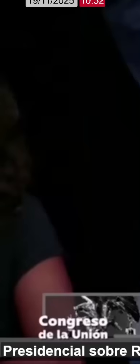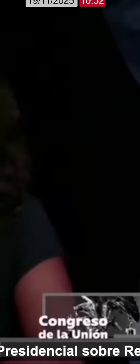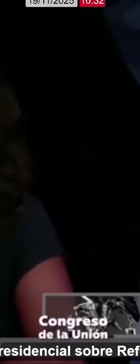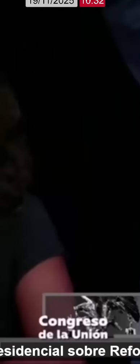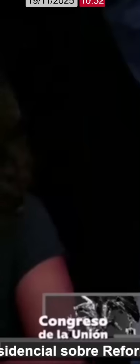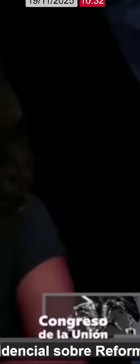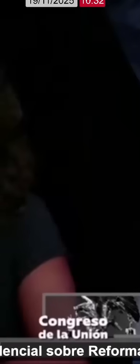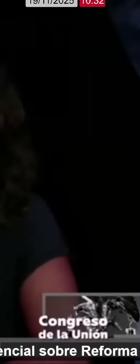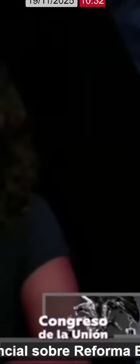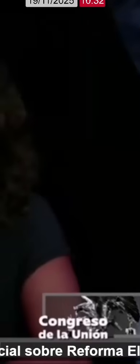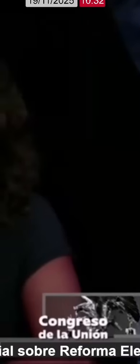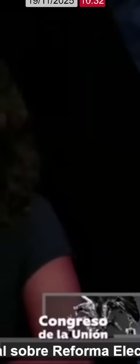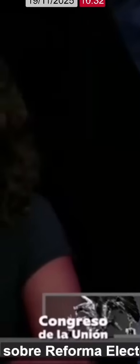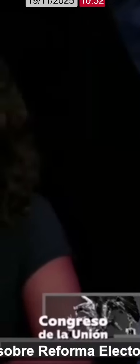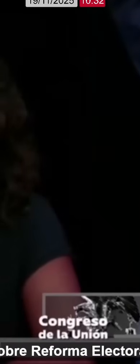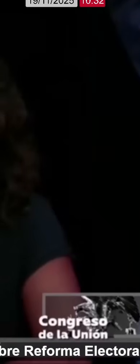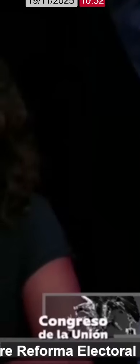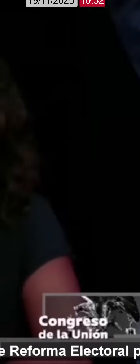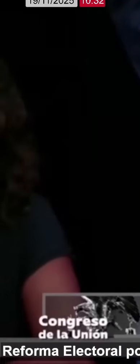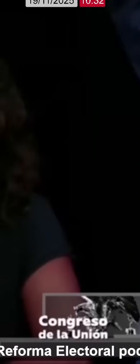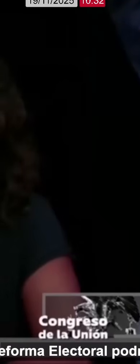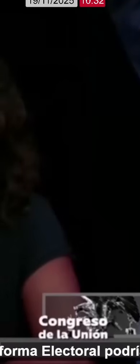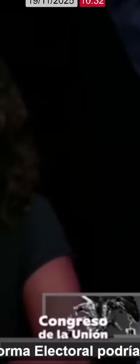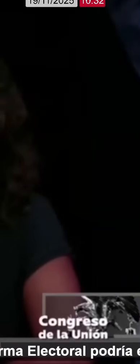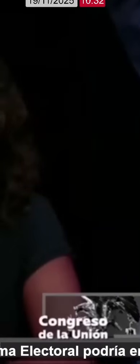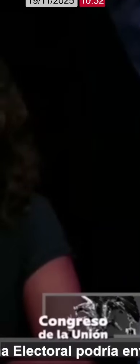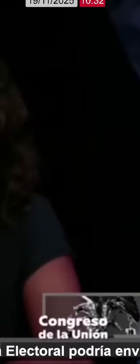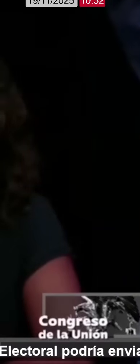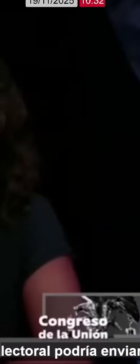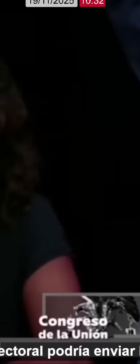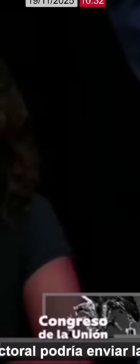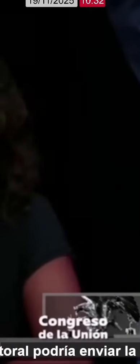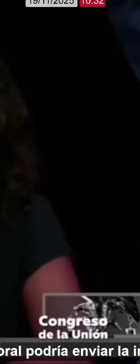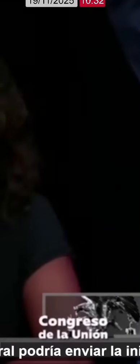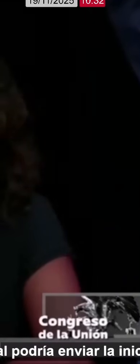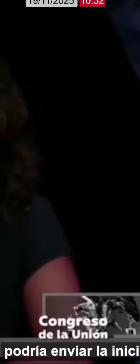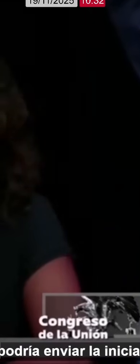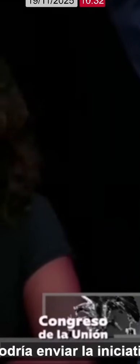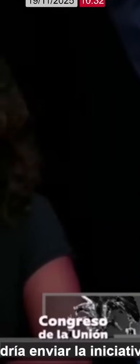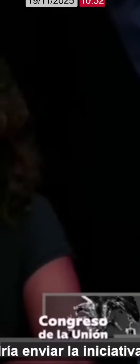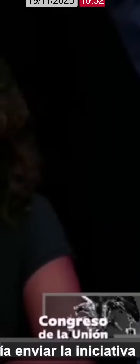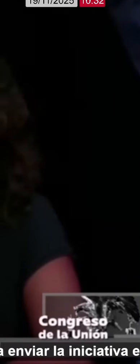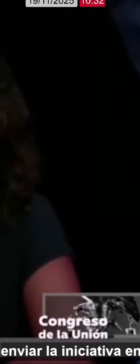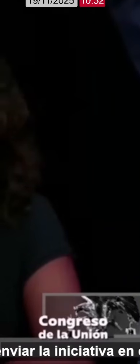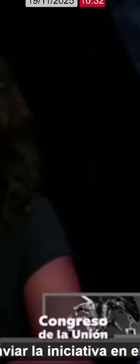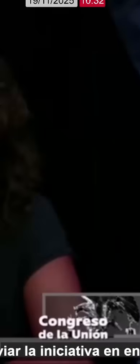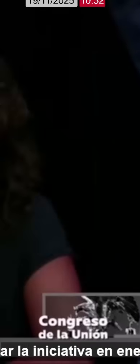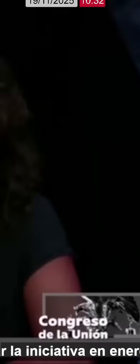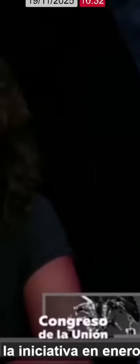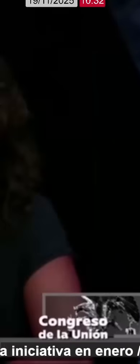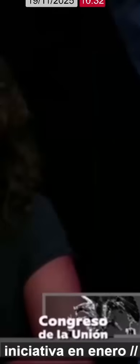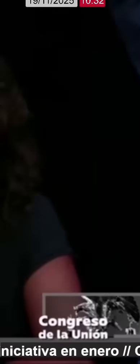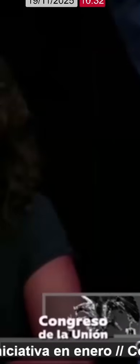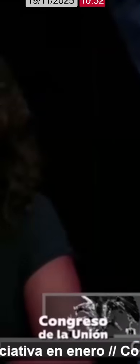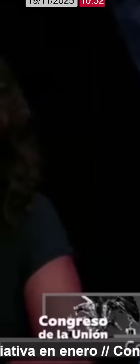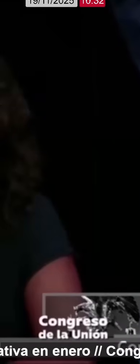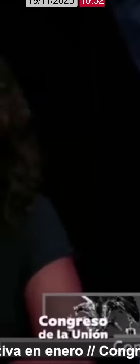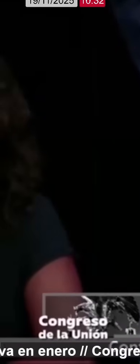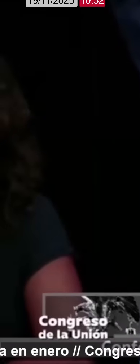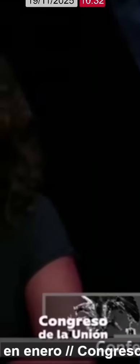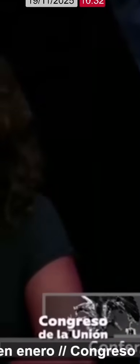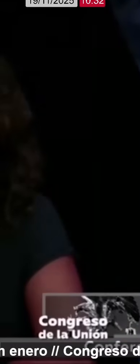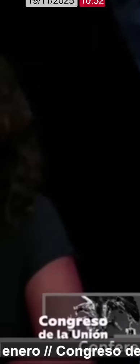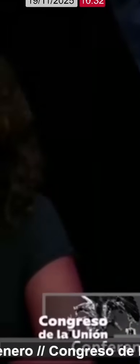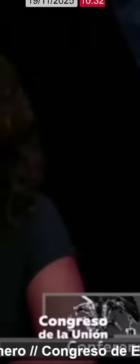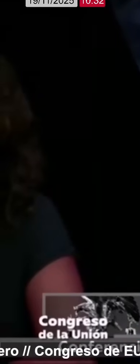venimos o salimos de un proceso electoral con una alianza Morena, PT y Partido Verde Ecologista